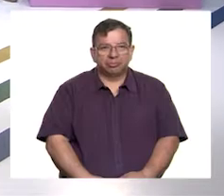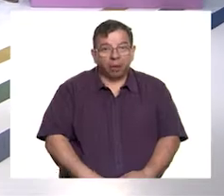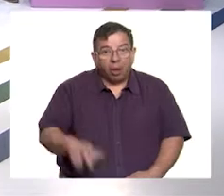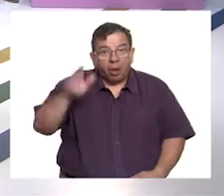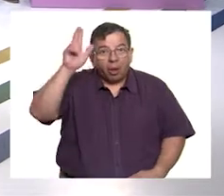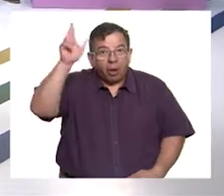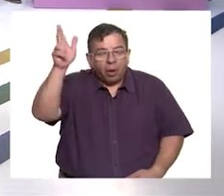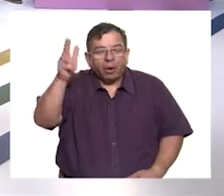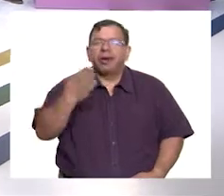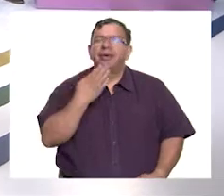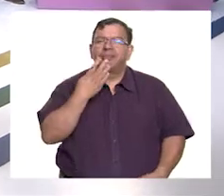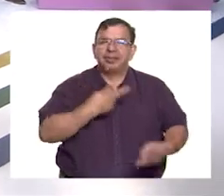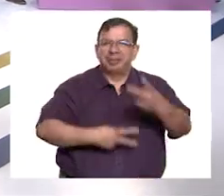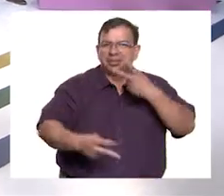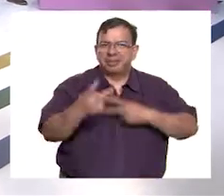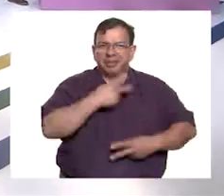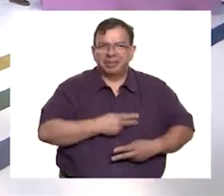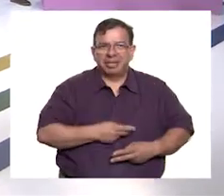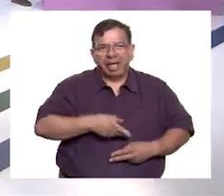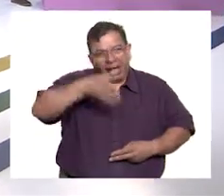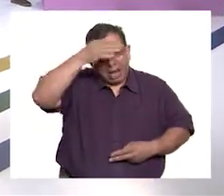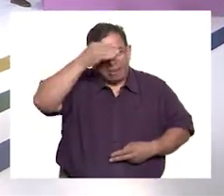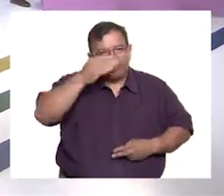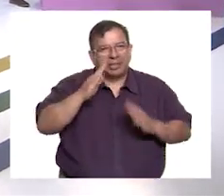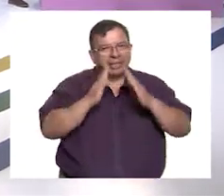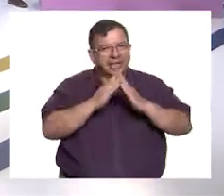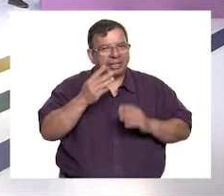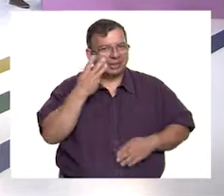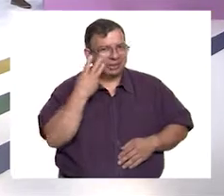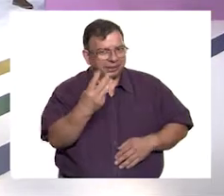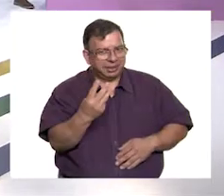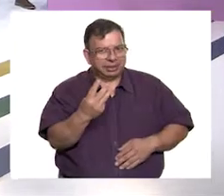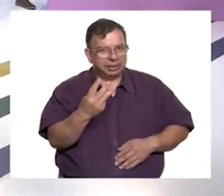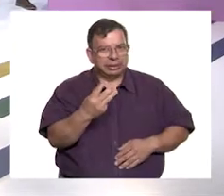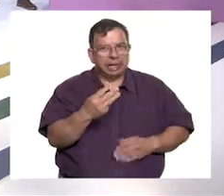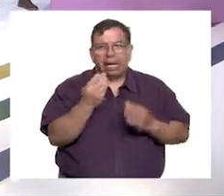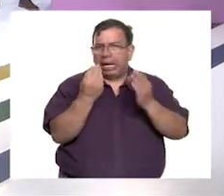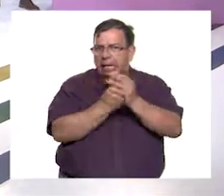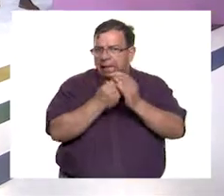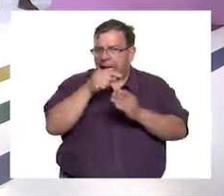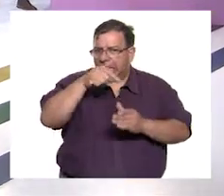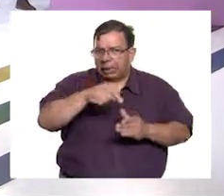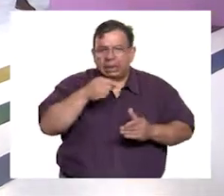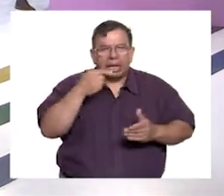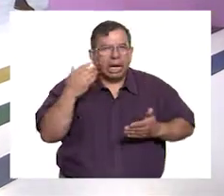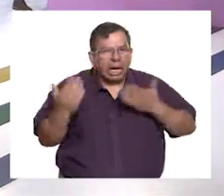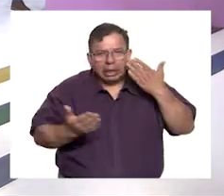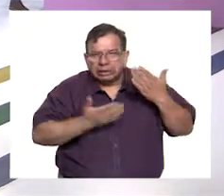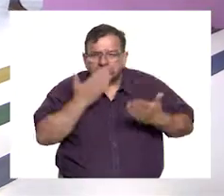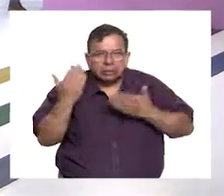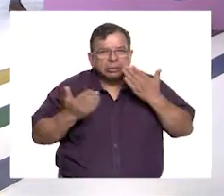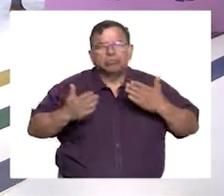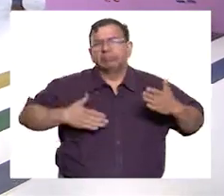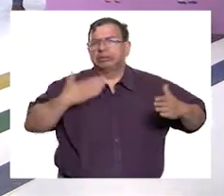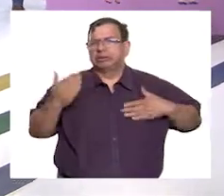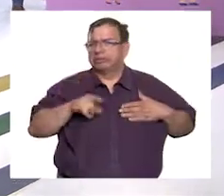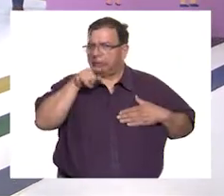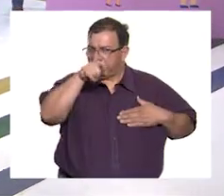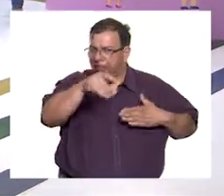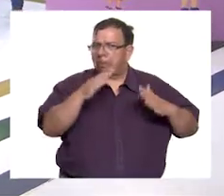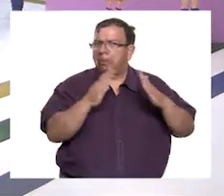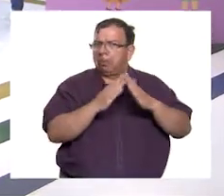Hola, les damos la bienvenida a Aprende en Casa 3, un espacio en el que vamos a poder estudiar y divertirnos desde nuestros